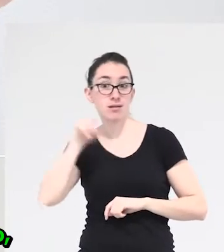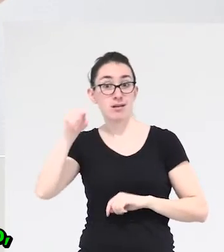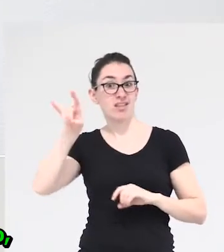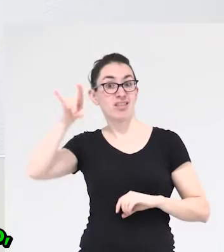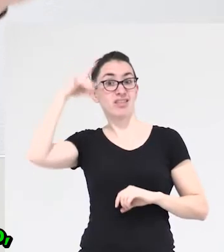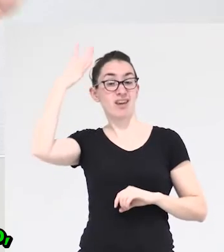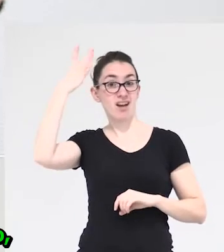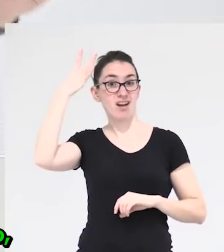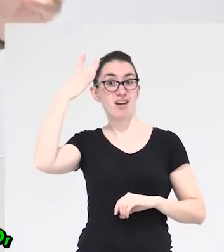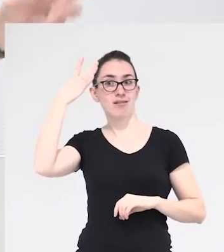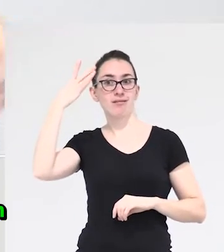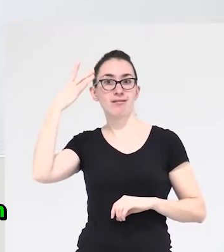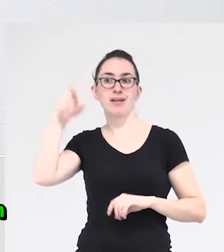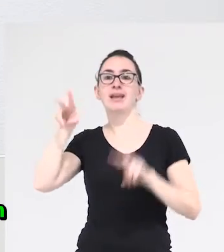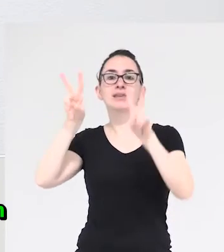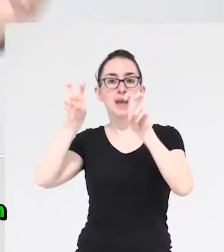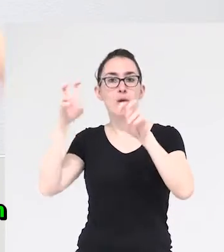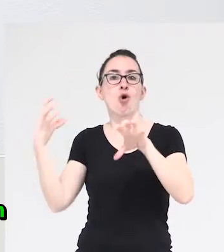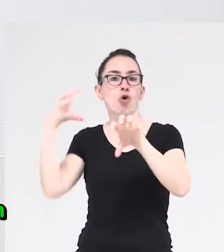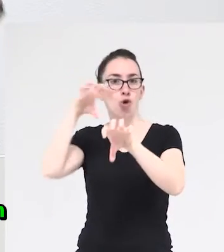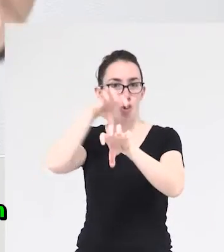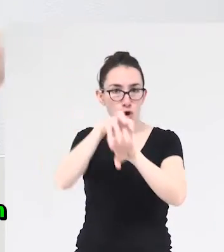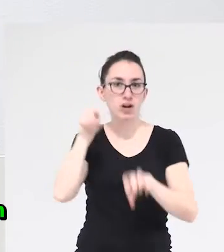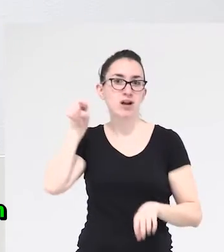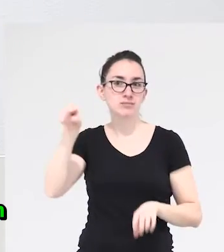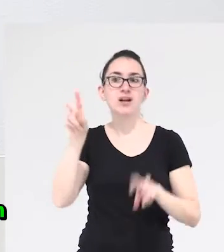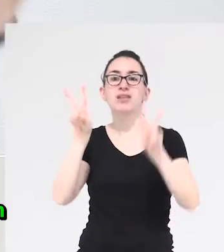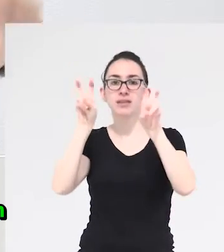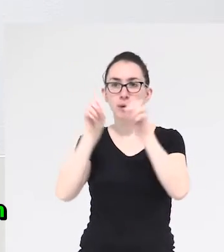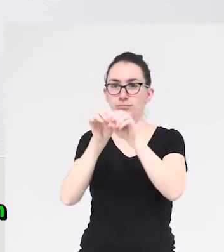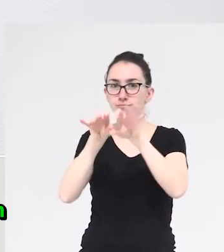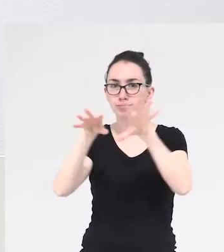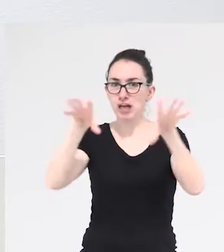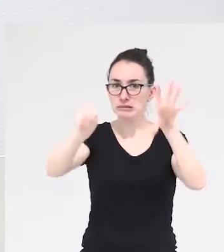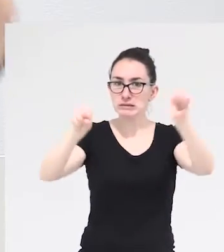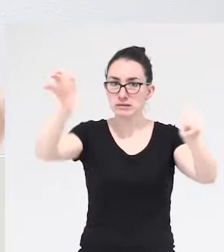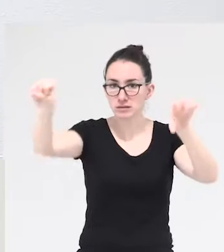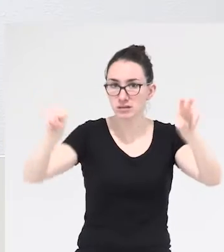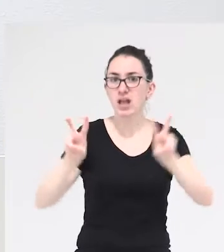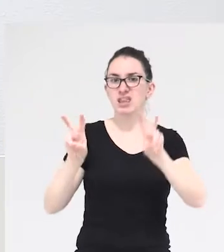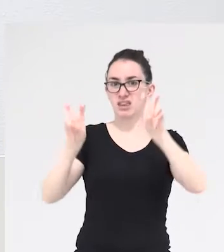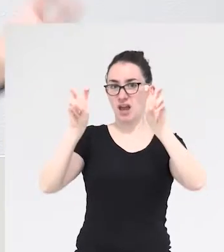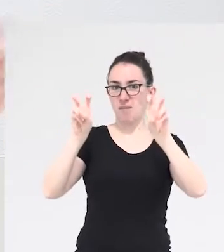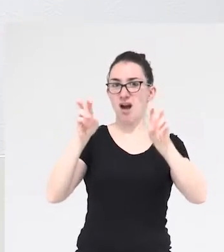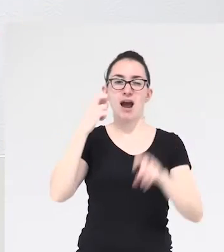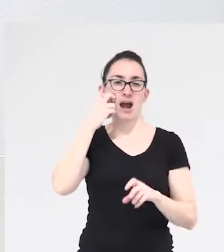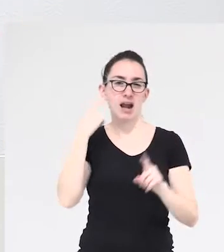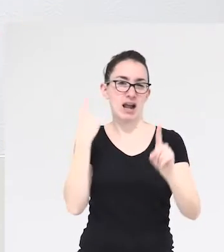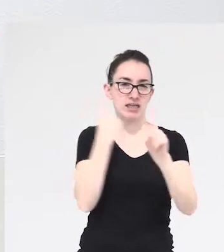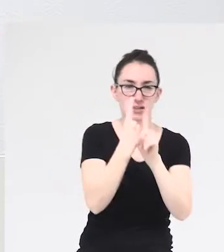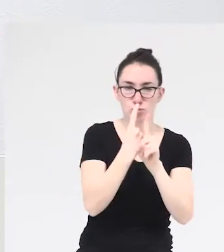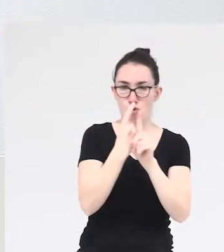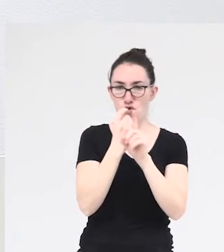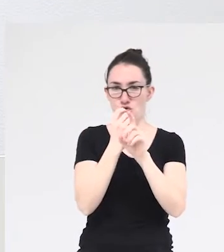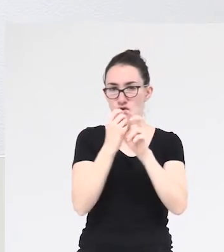surge de la mano del colonialismo, surge de la mano de la expansión colonial, de la antropometría, del racismo científico, del racismo